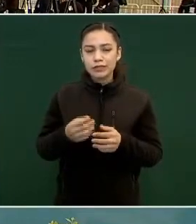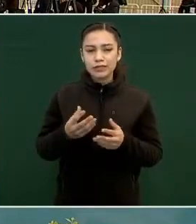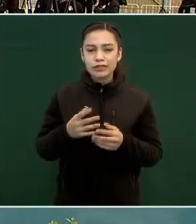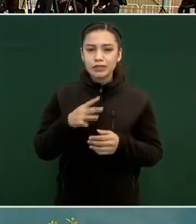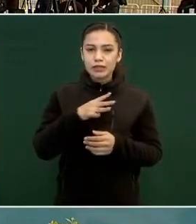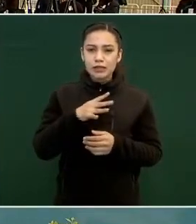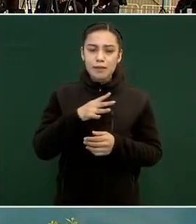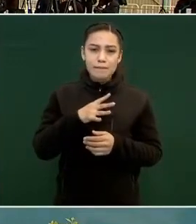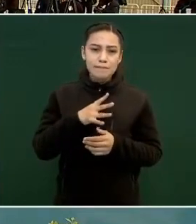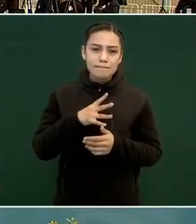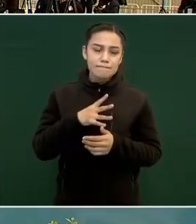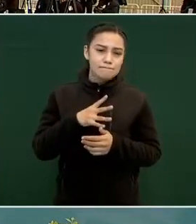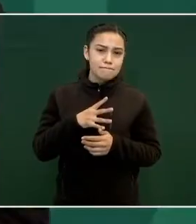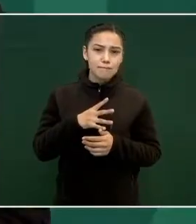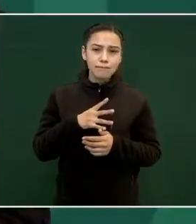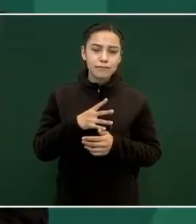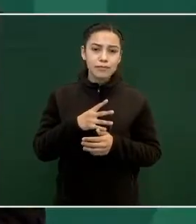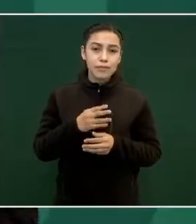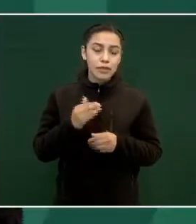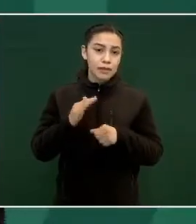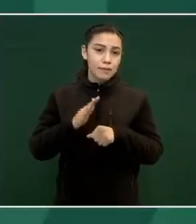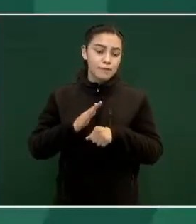como